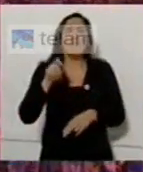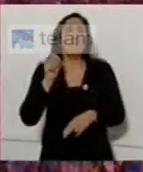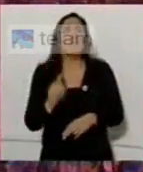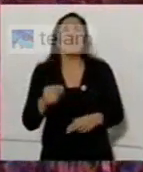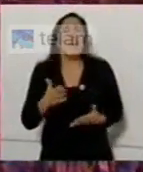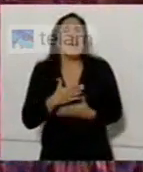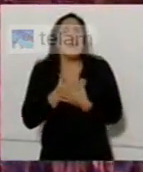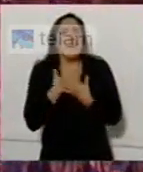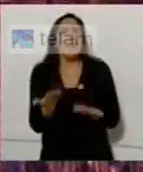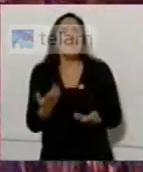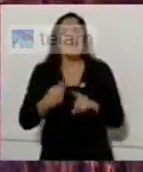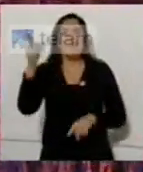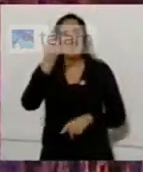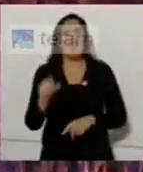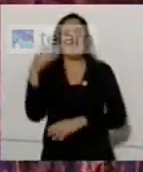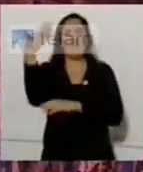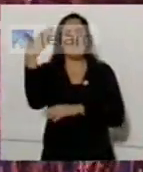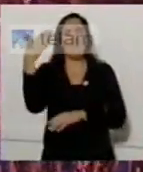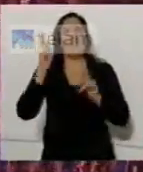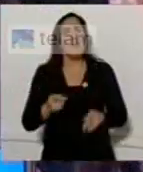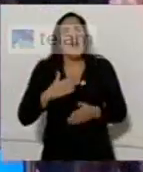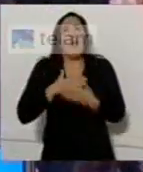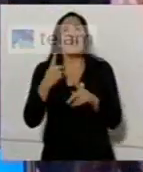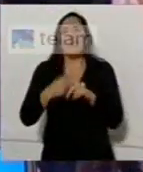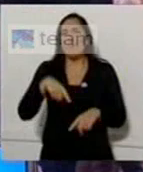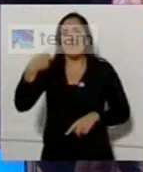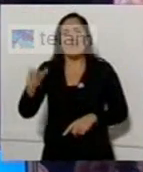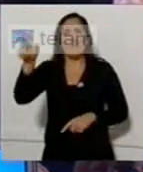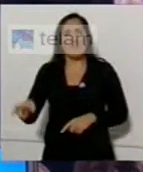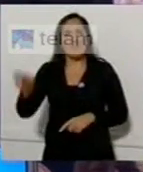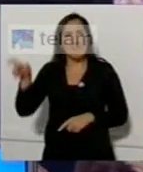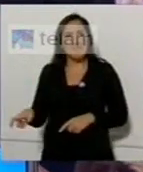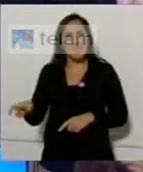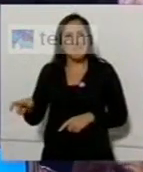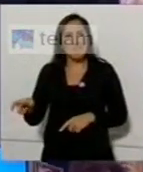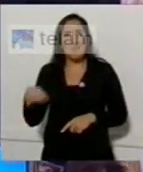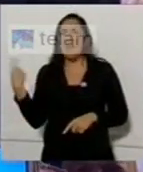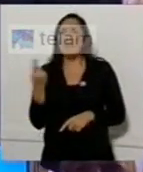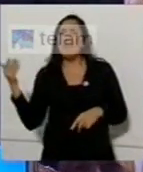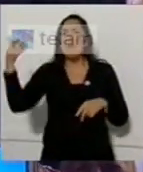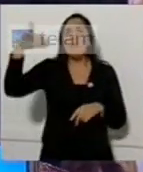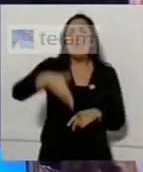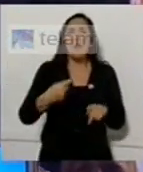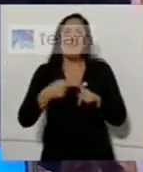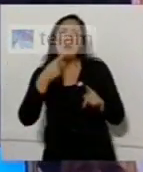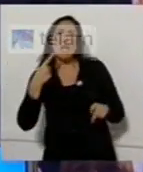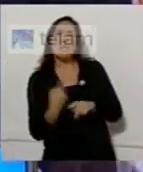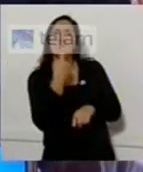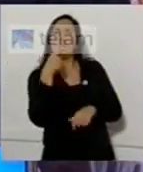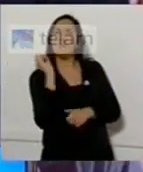del amor por la patria, del amor por el otro, donde no venimos a insultar ni a